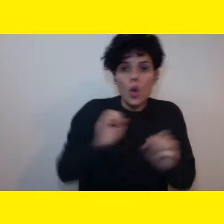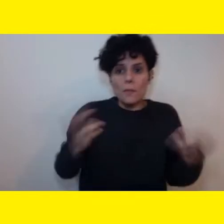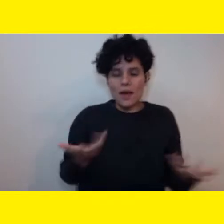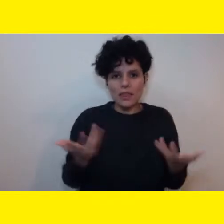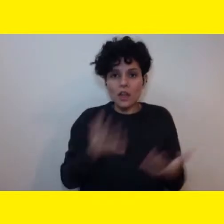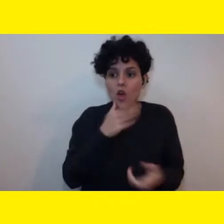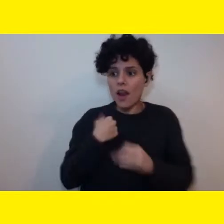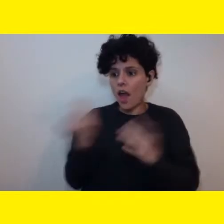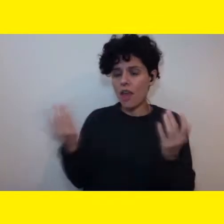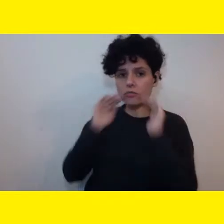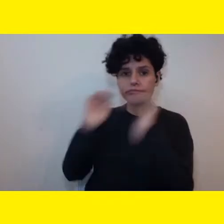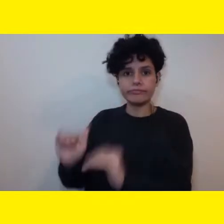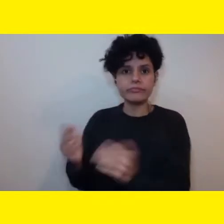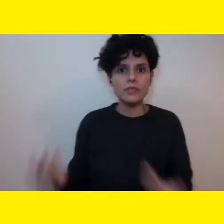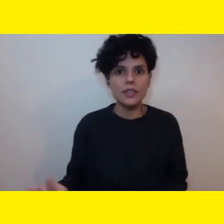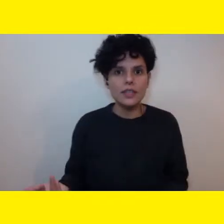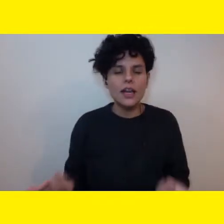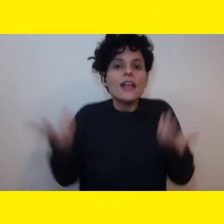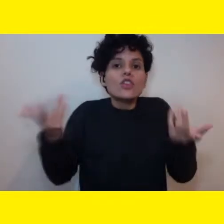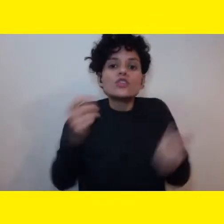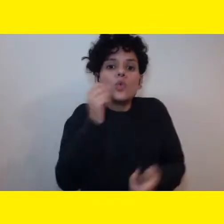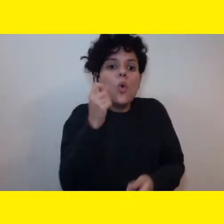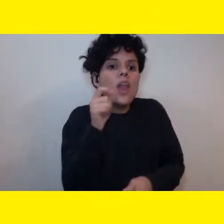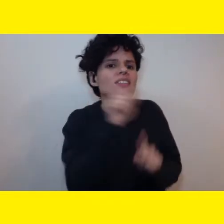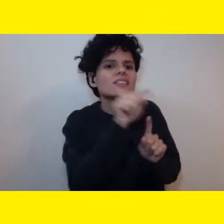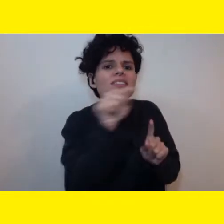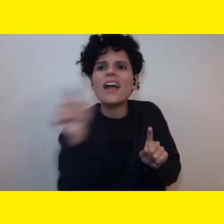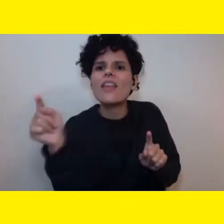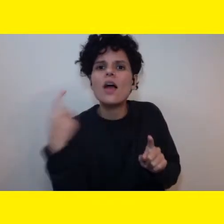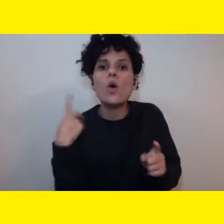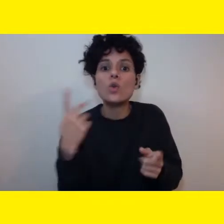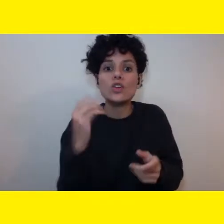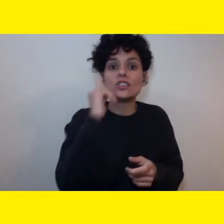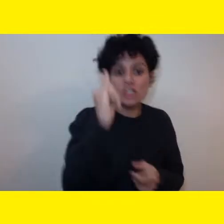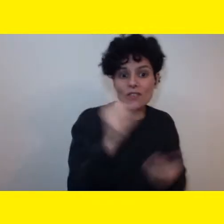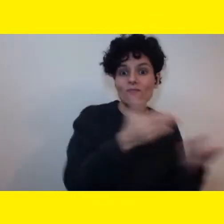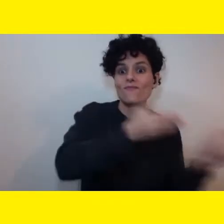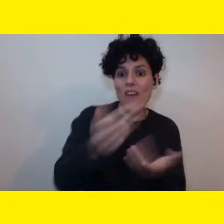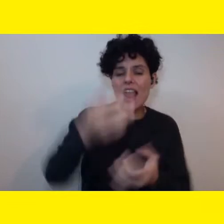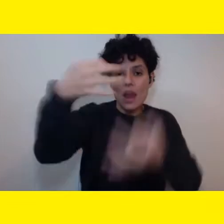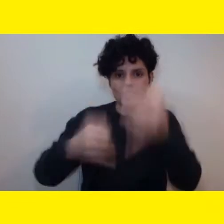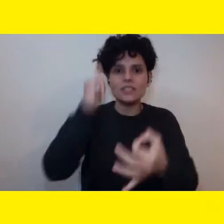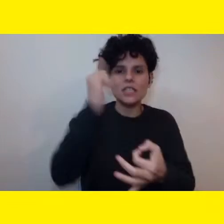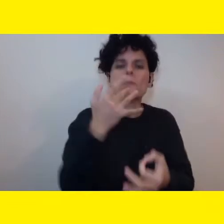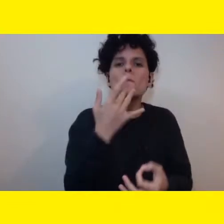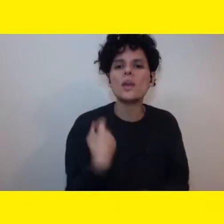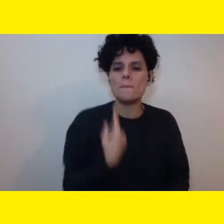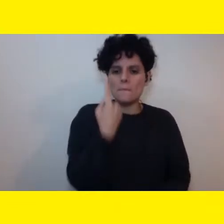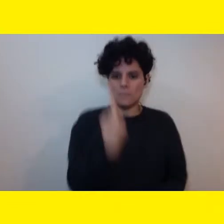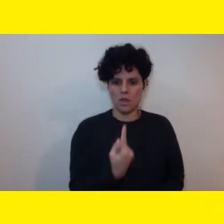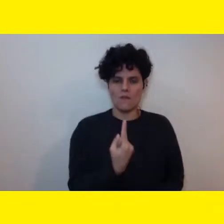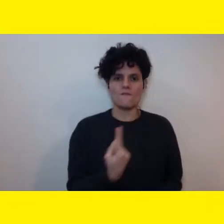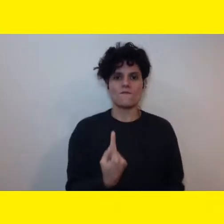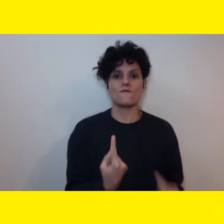los casos se judicializan en la medida de que la víctima recurre al sistema jurídico a través de la actuación de su